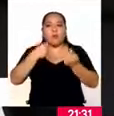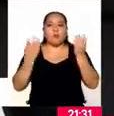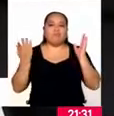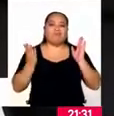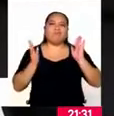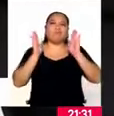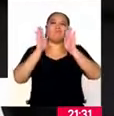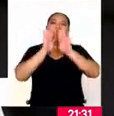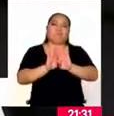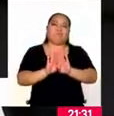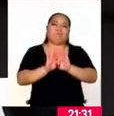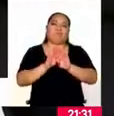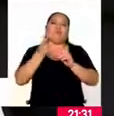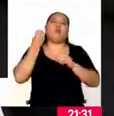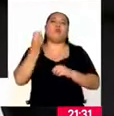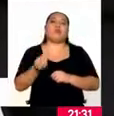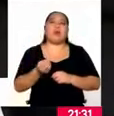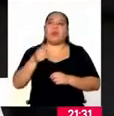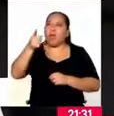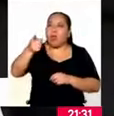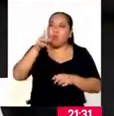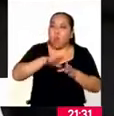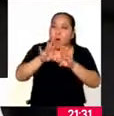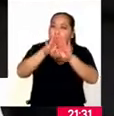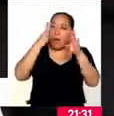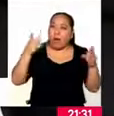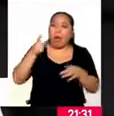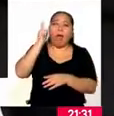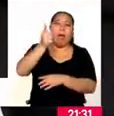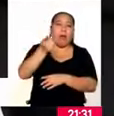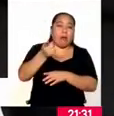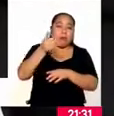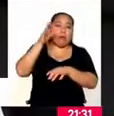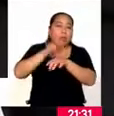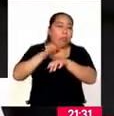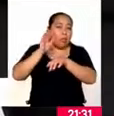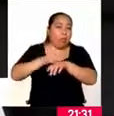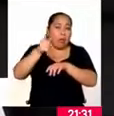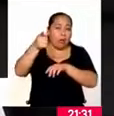cerrar porque han sido amenazados.